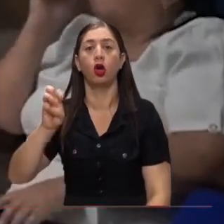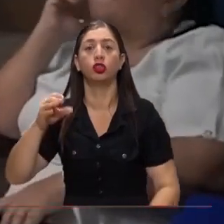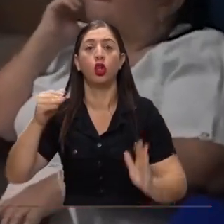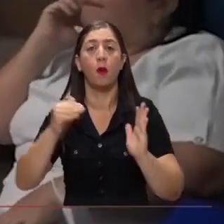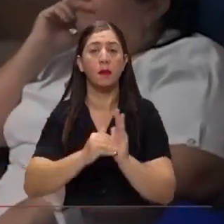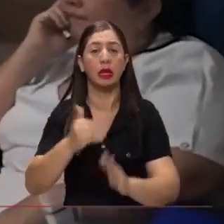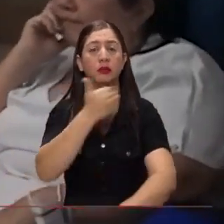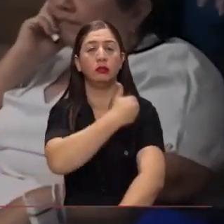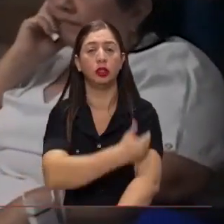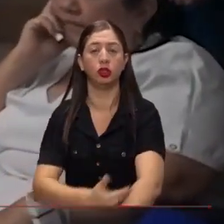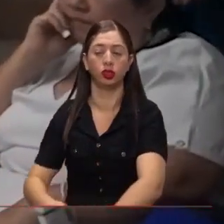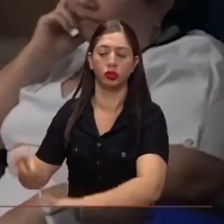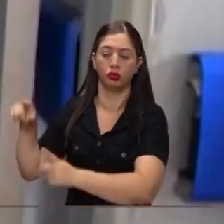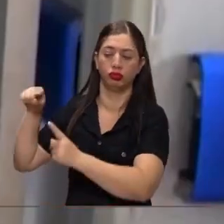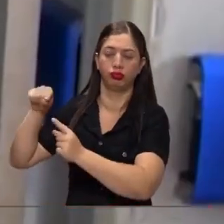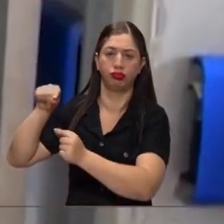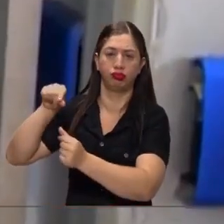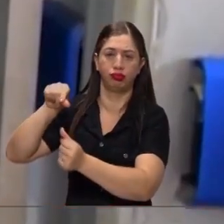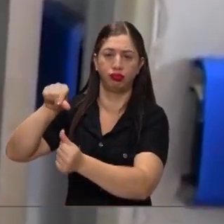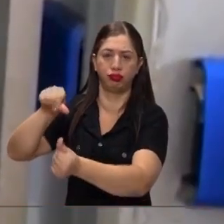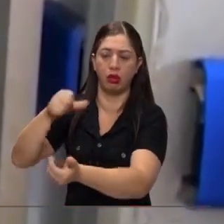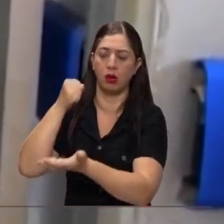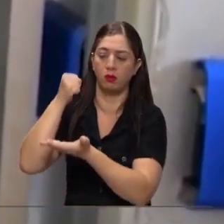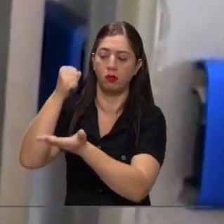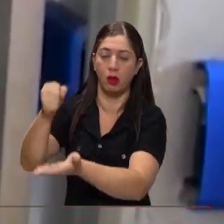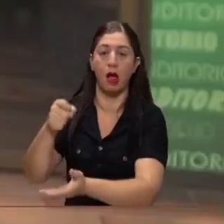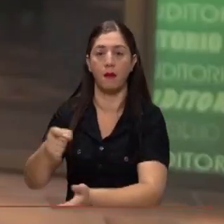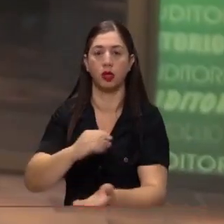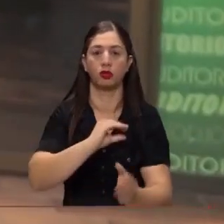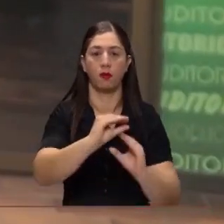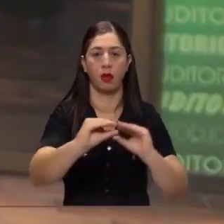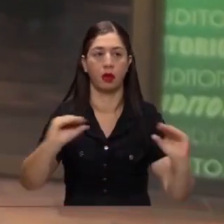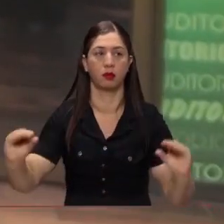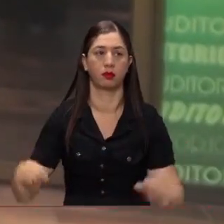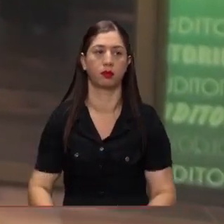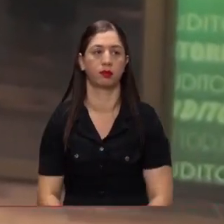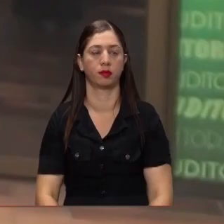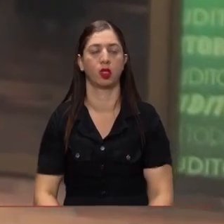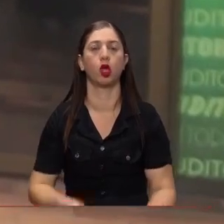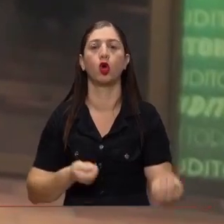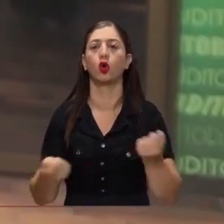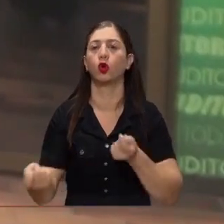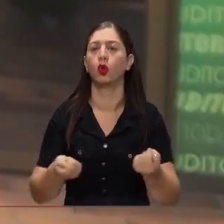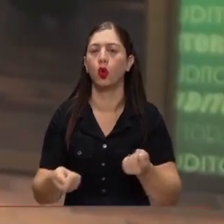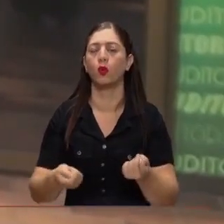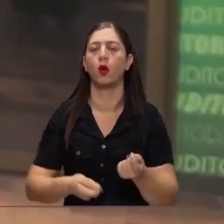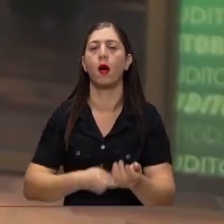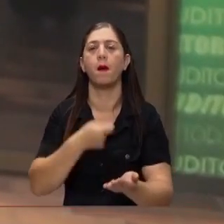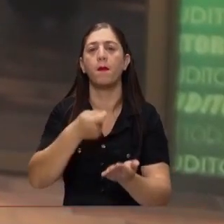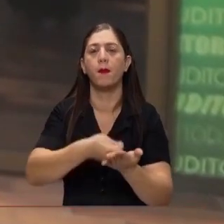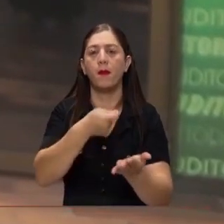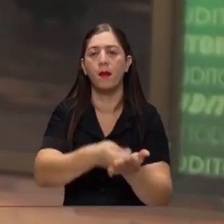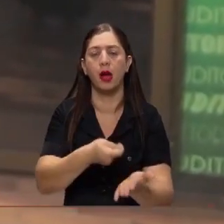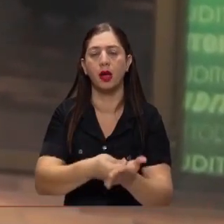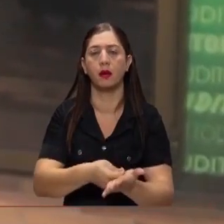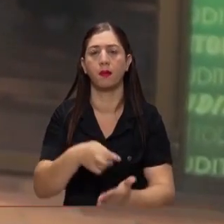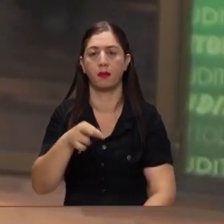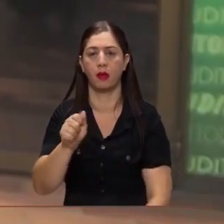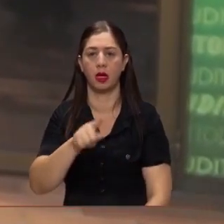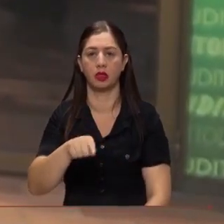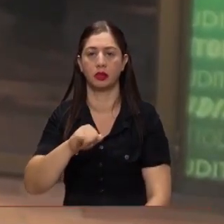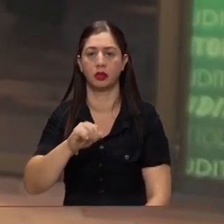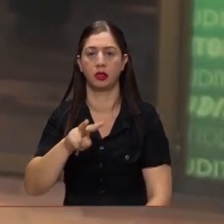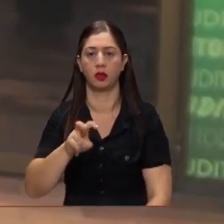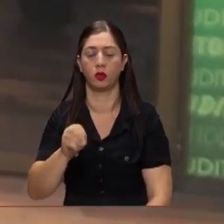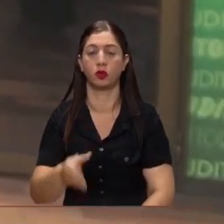8.000 millones de pesos se entregaron a la entidad para ponerse al día con sus obligaciones. Para financiar el pago de pasivos antes del 31 de